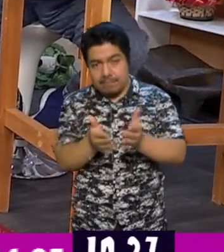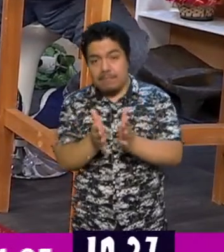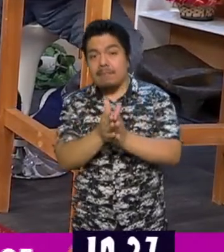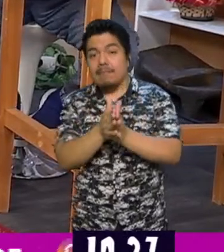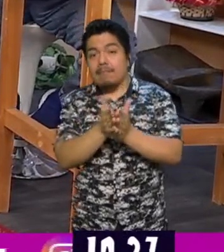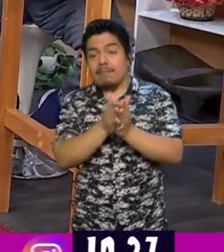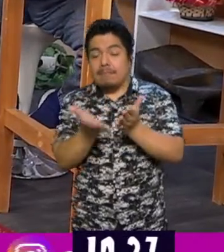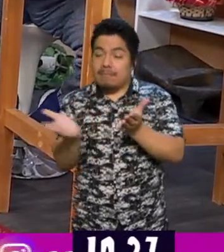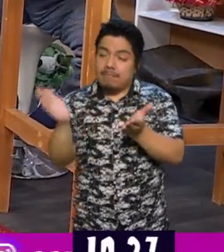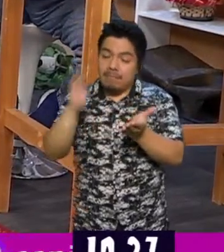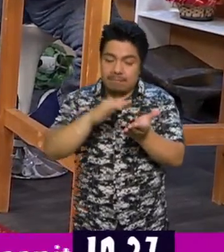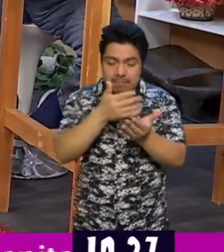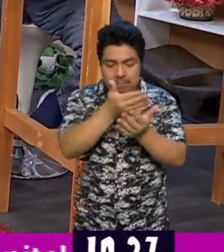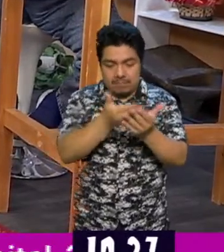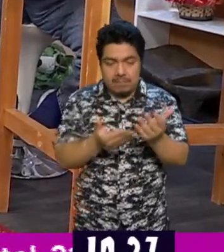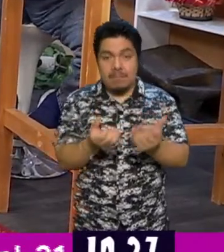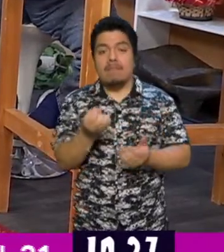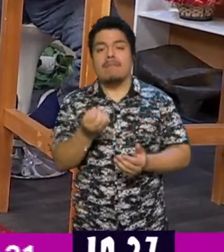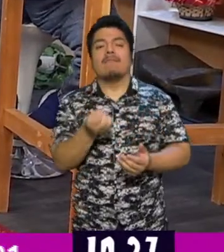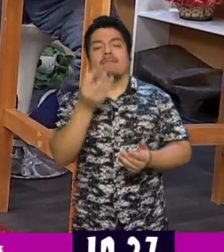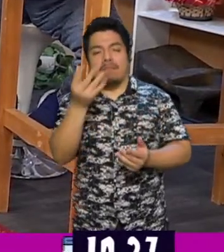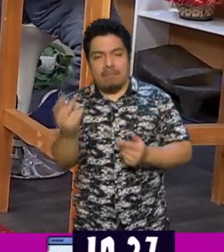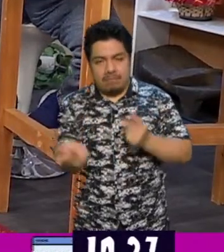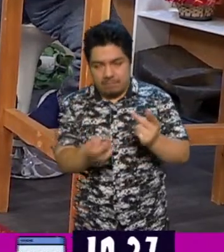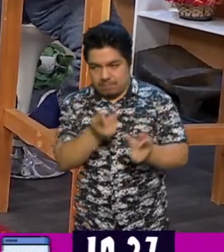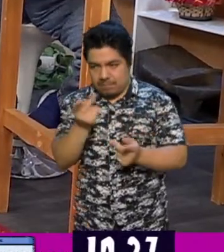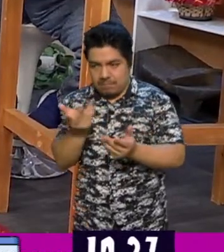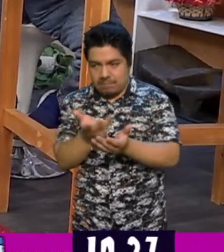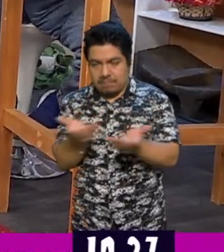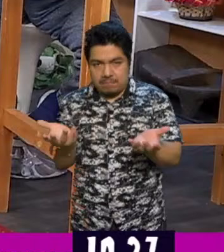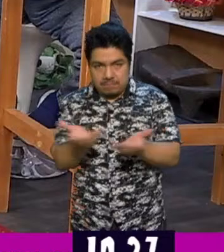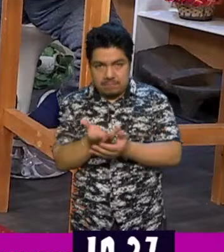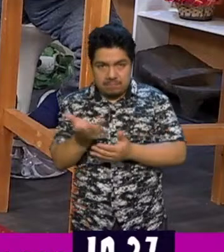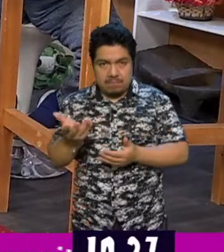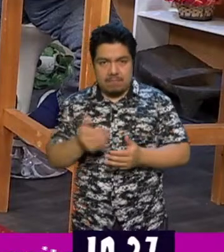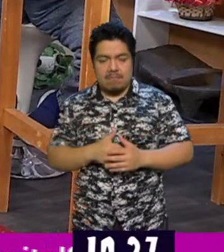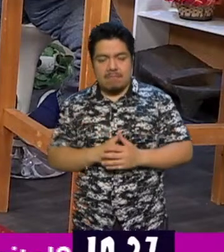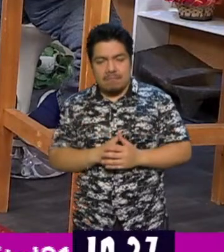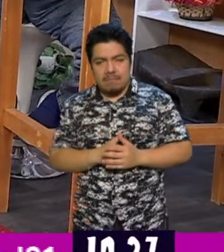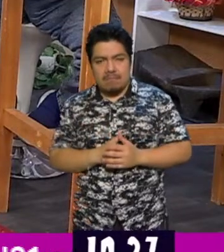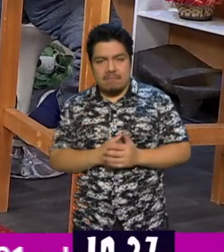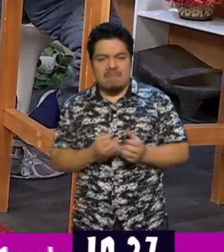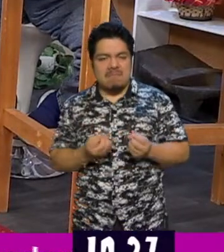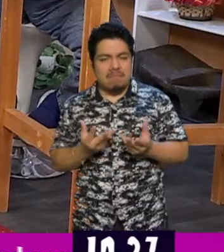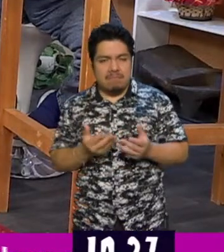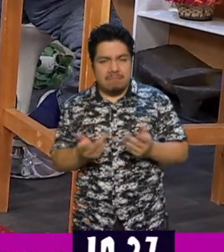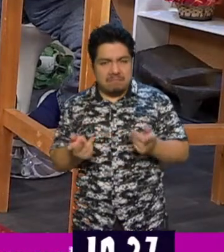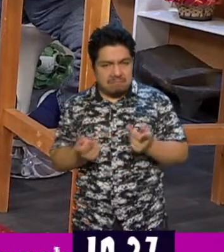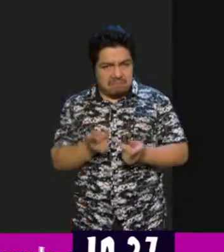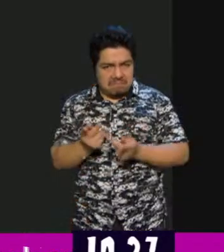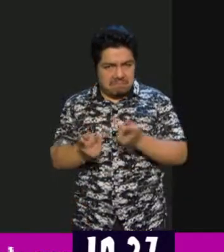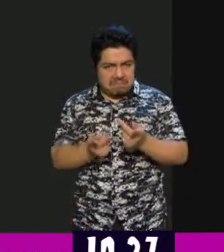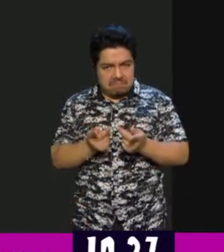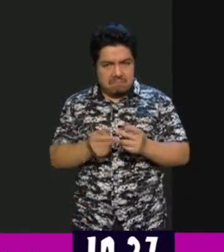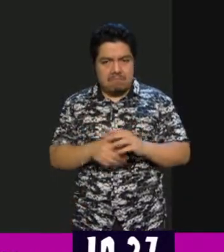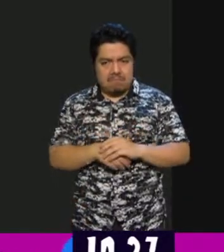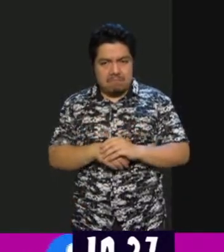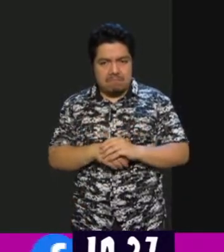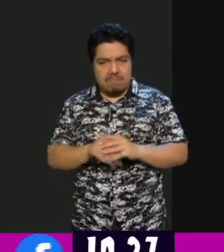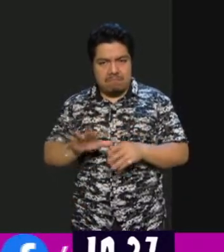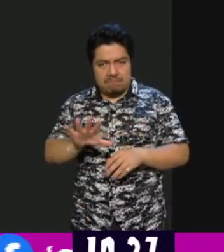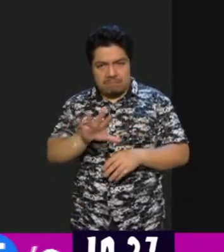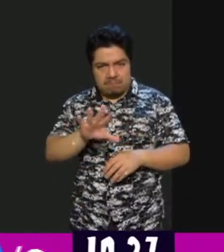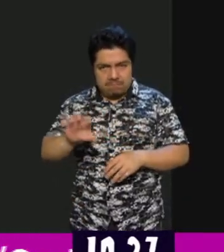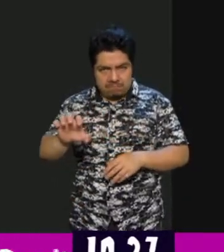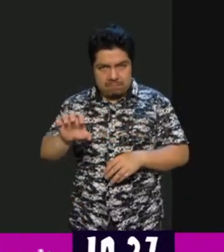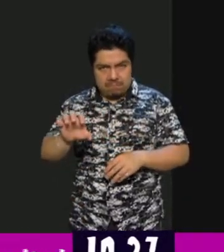libro. ¿Cuántas preguntas le has llegado a hacer al presidente, Marco Antonio? Pues, como te vuelvo a repetir, son